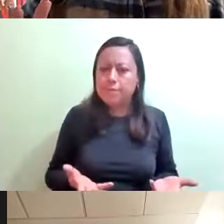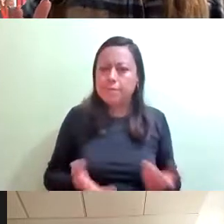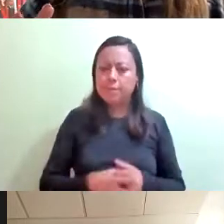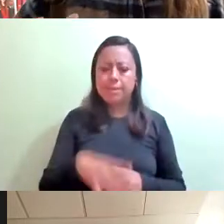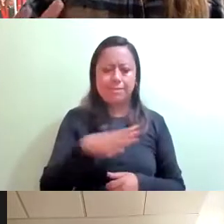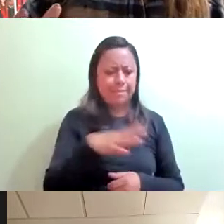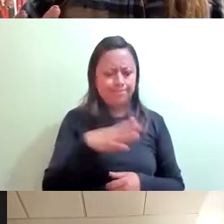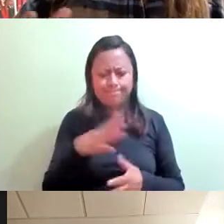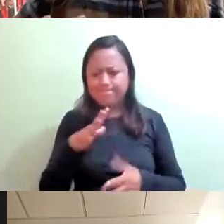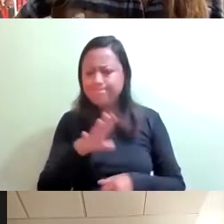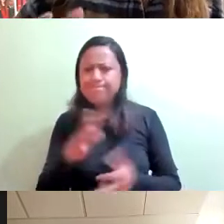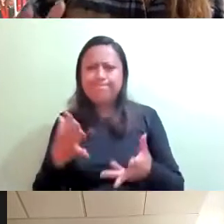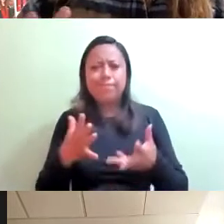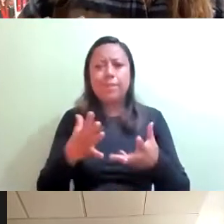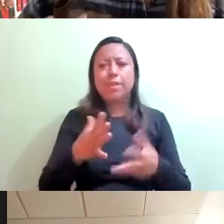inmensamente